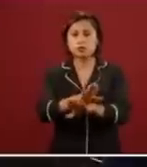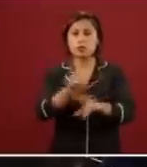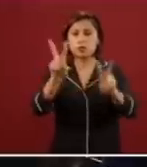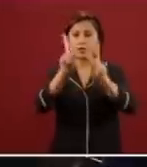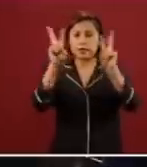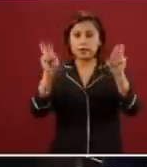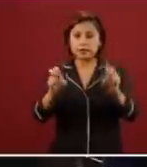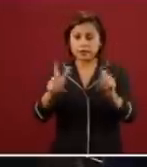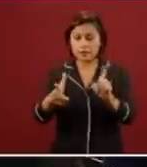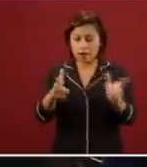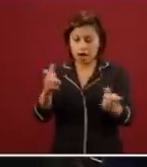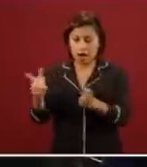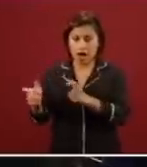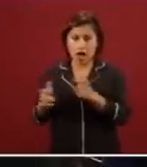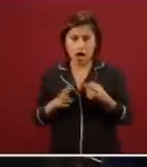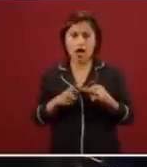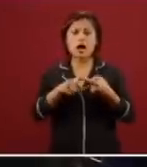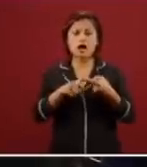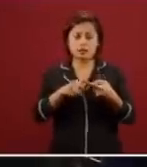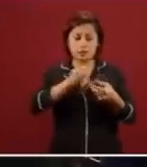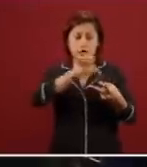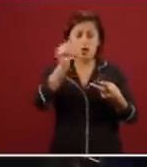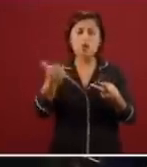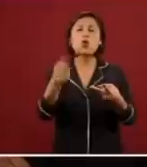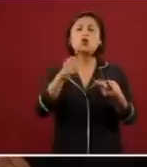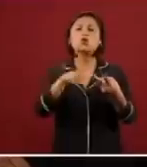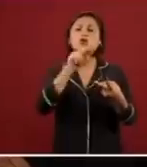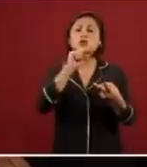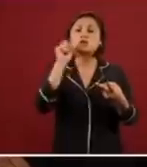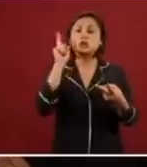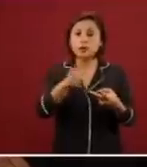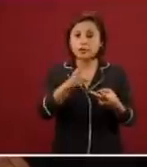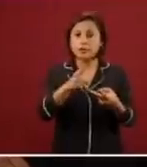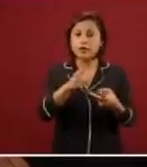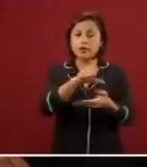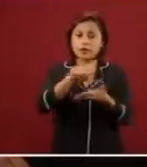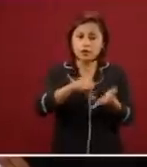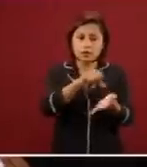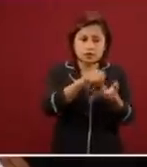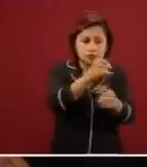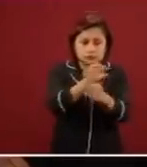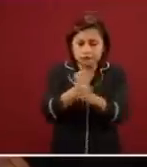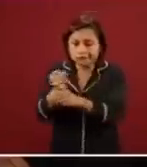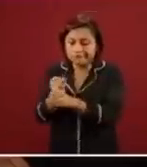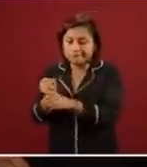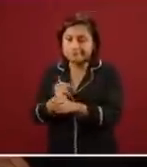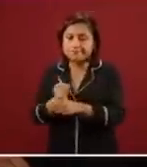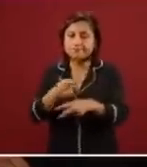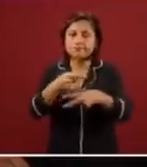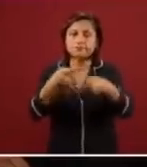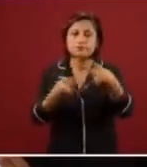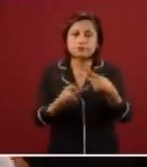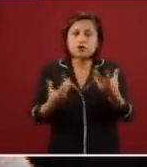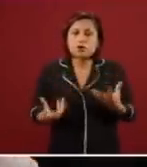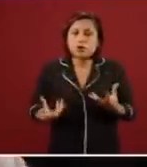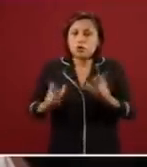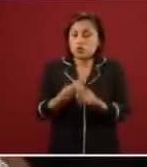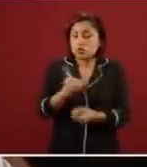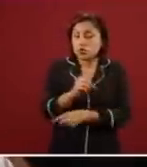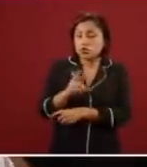la confrontación armada, sino con inteligencia. Y aquí precisamente con el doctor Santiago Nieto, bueno,